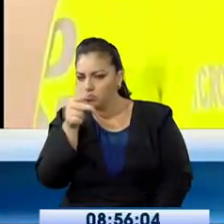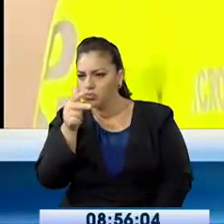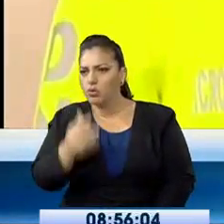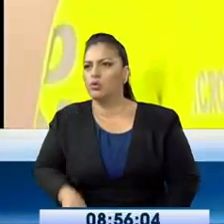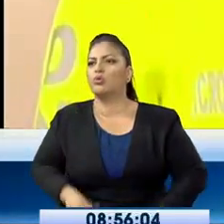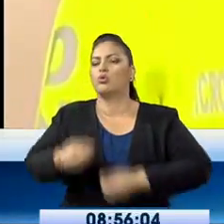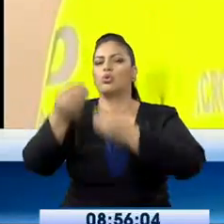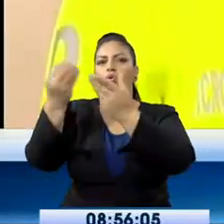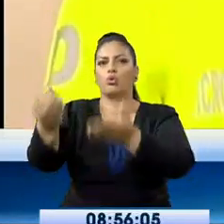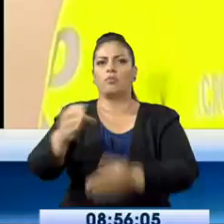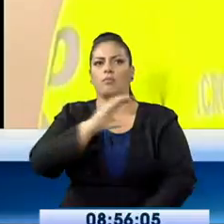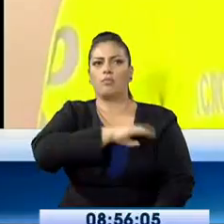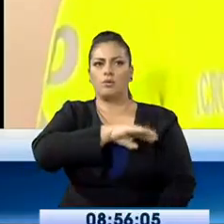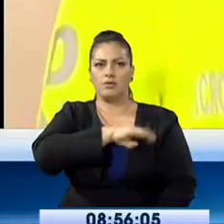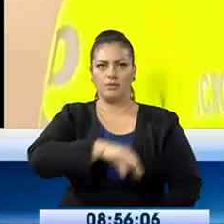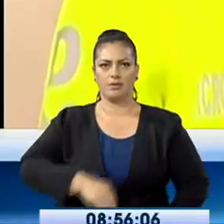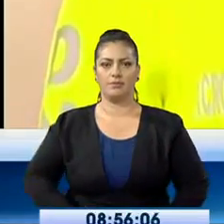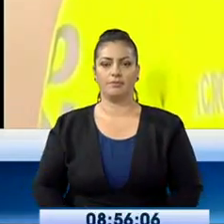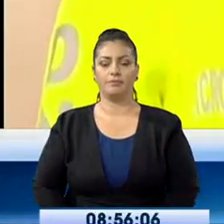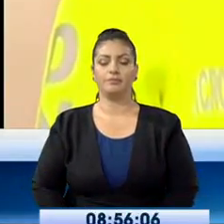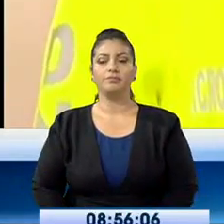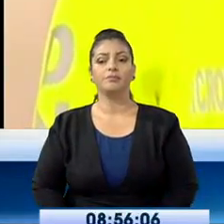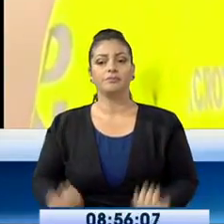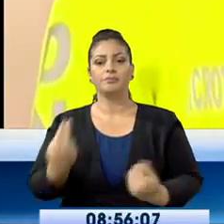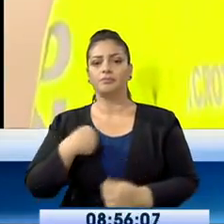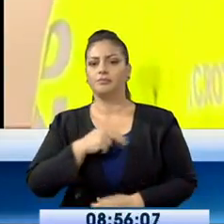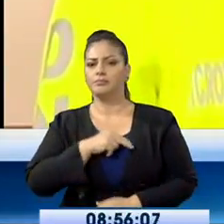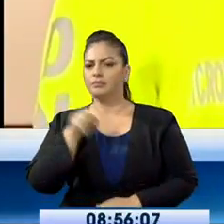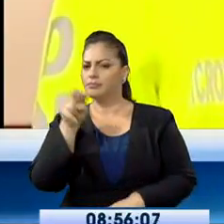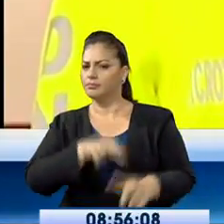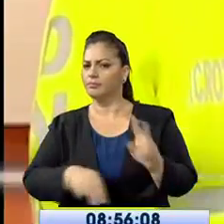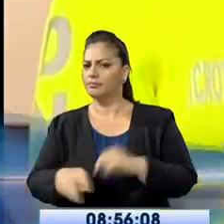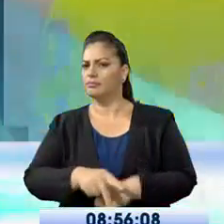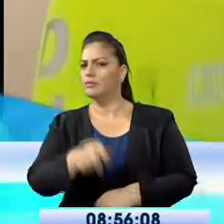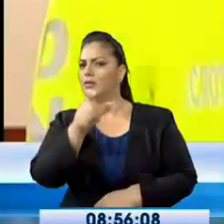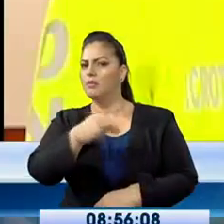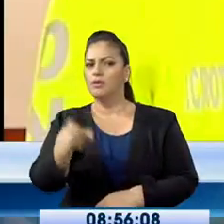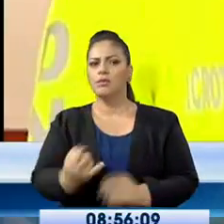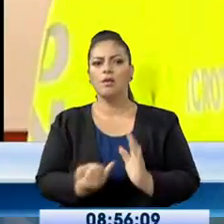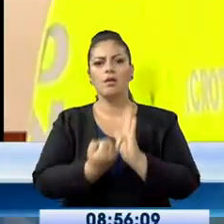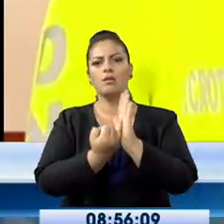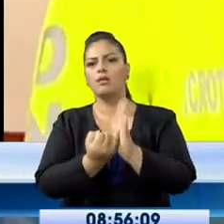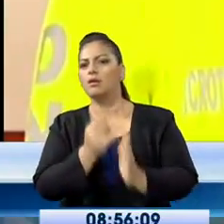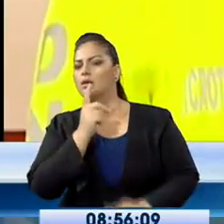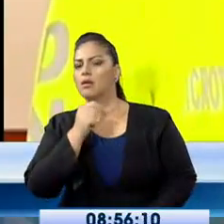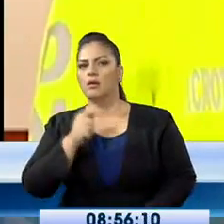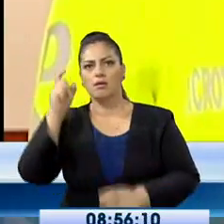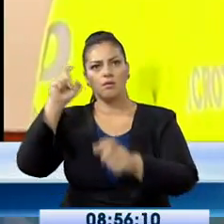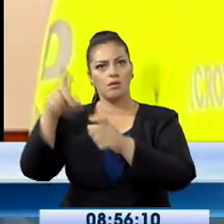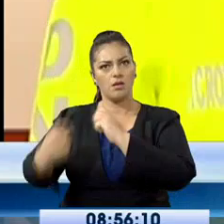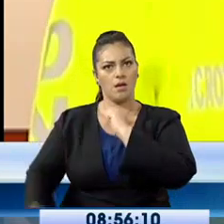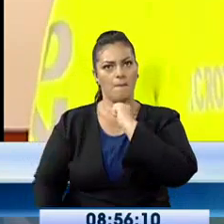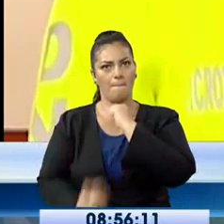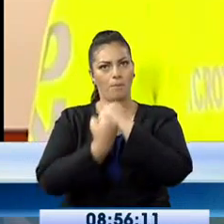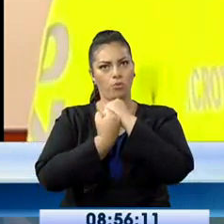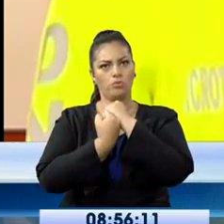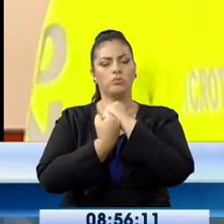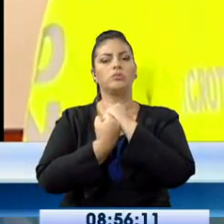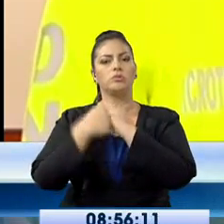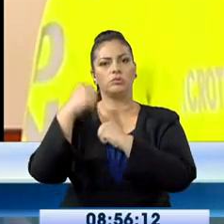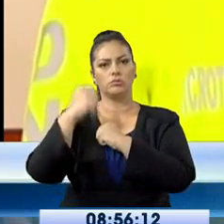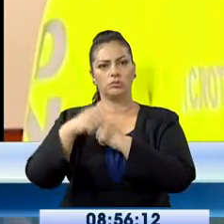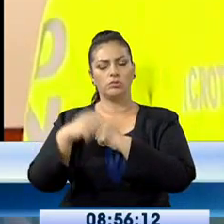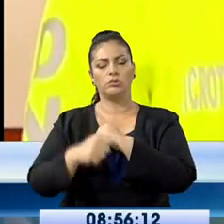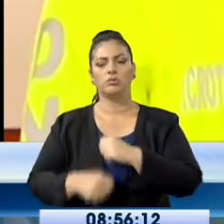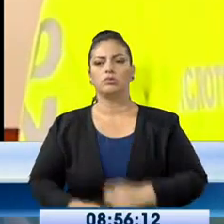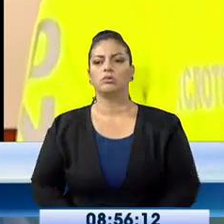la policía comunitaria identificamos de estas personas y siempre en coordinación con fiscalía para que todo esté con la ley y poder hacer los